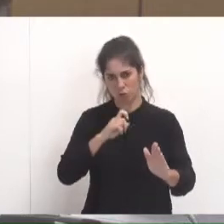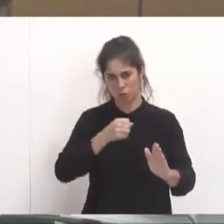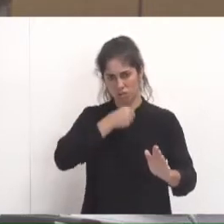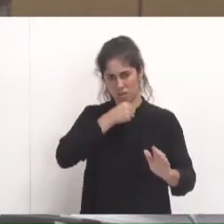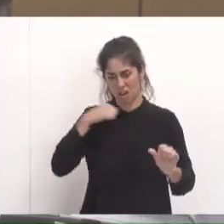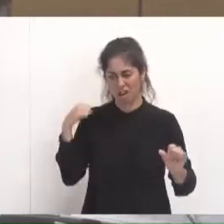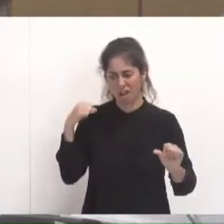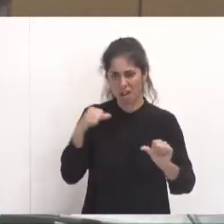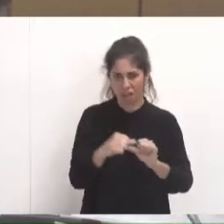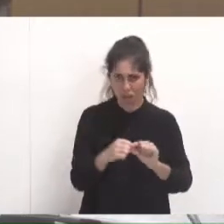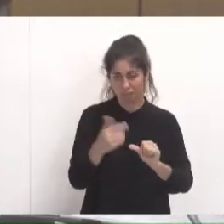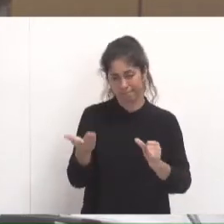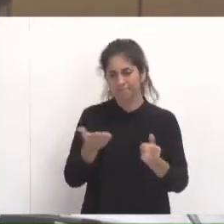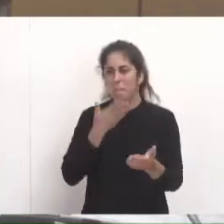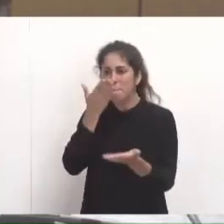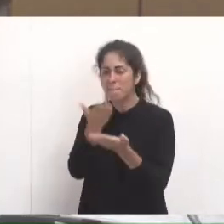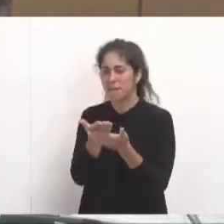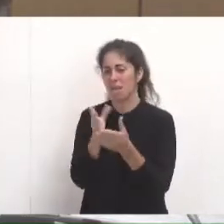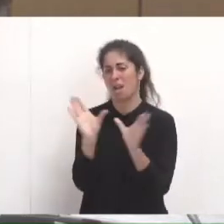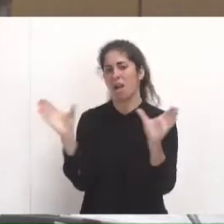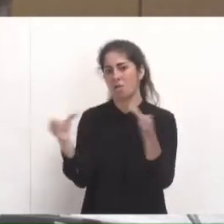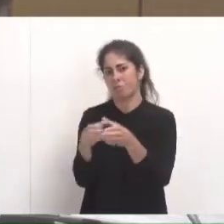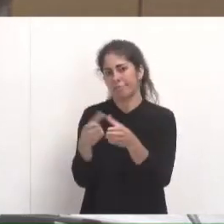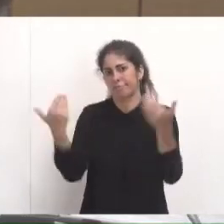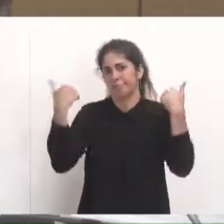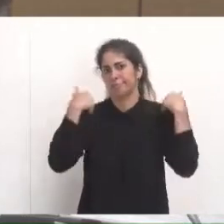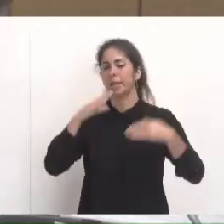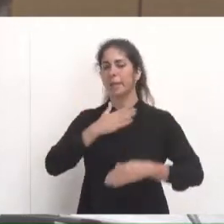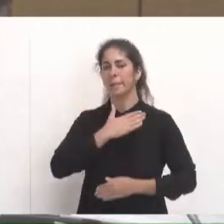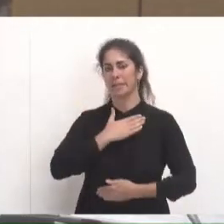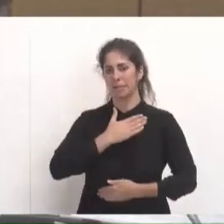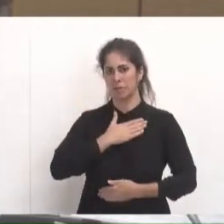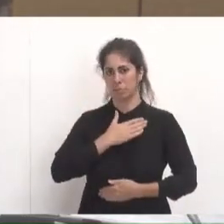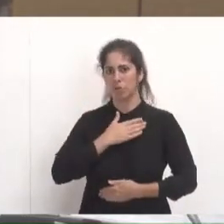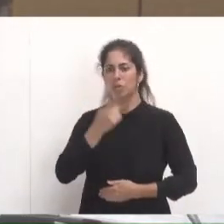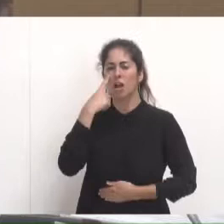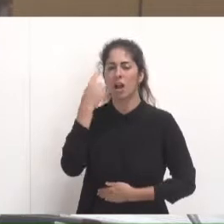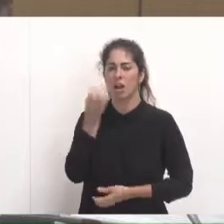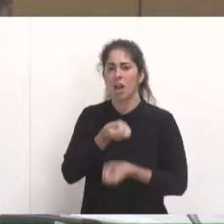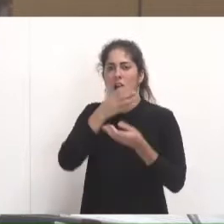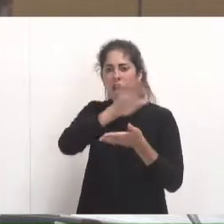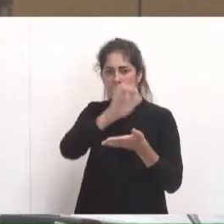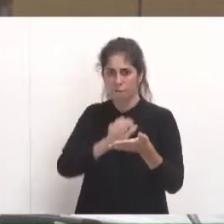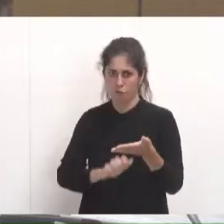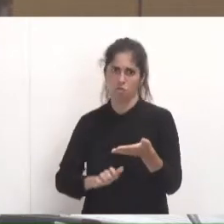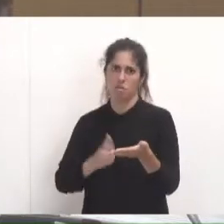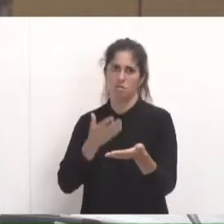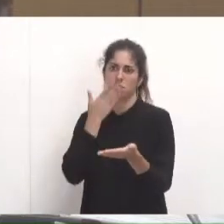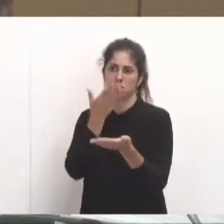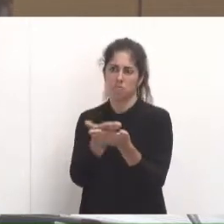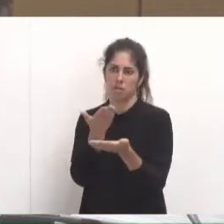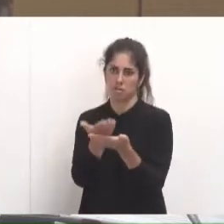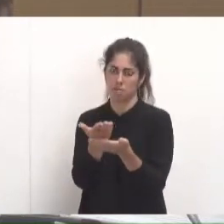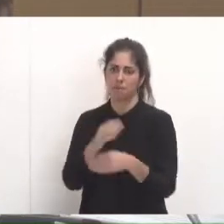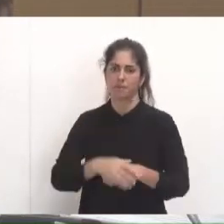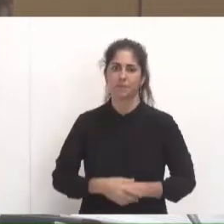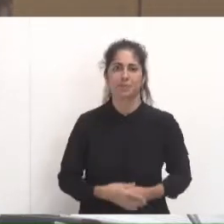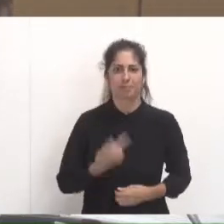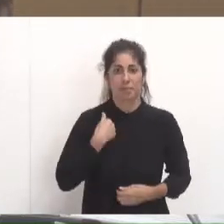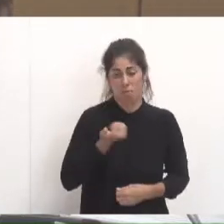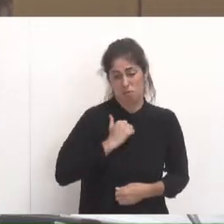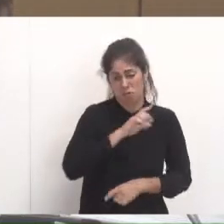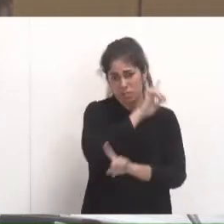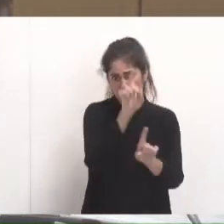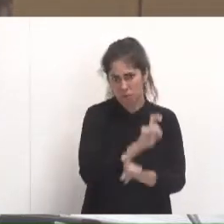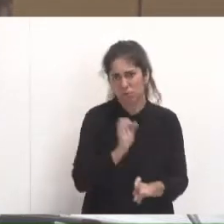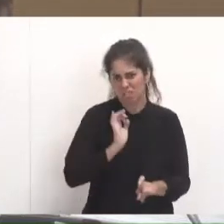van a solicitar a Patrimonio un informe y me gustaría aprovechar la pregunta, aunque es verdad que ya se llegó a ese consenso, para que